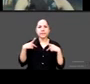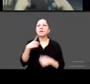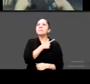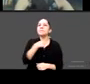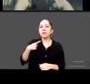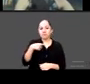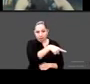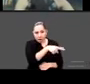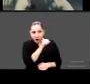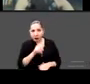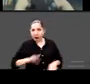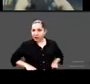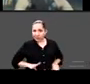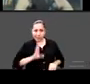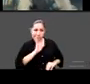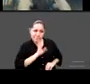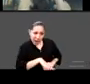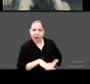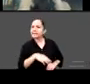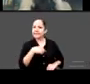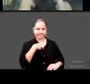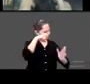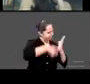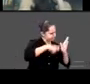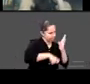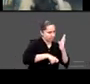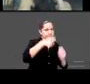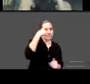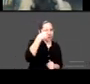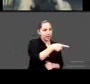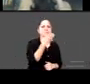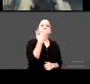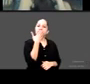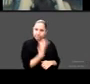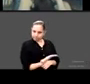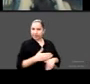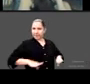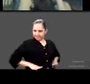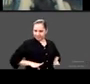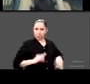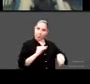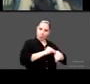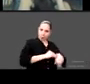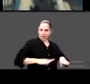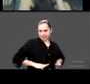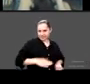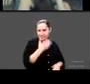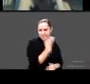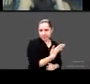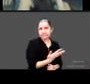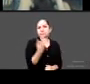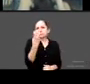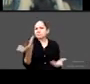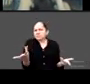inadecuadas. Está portando mal, haz lo que se porte bien. En ese sentido, pues no tiene magia hacer que se porte rápido bien un niño o una niña